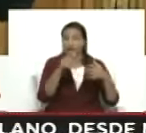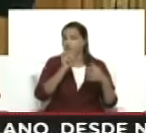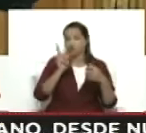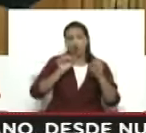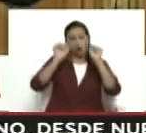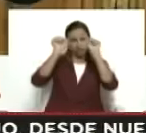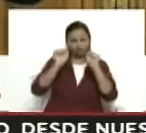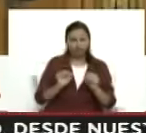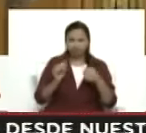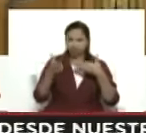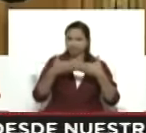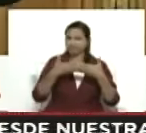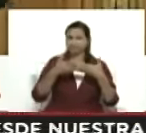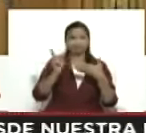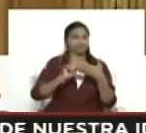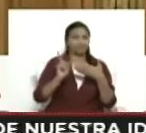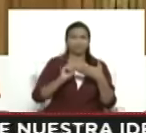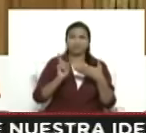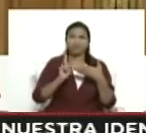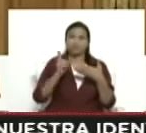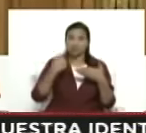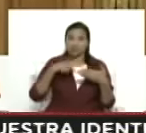y hacíamos microcadenas desde ahí,